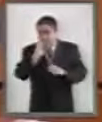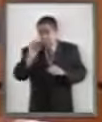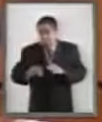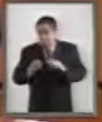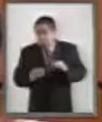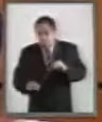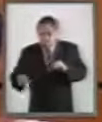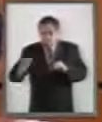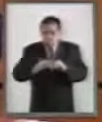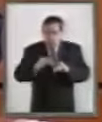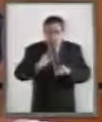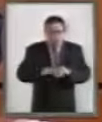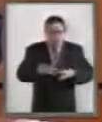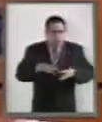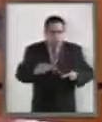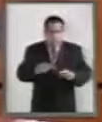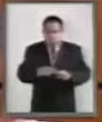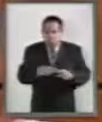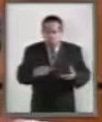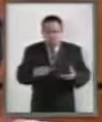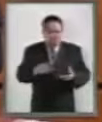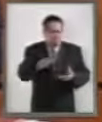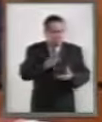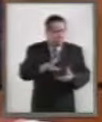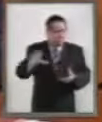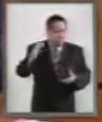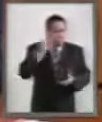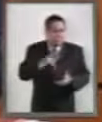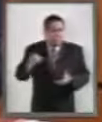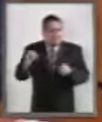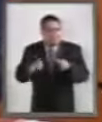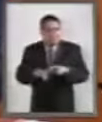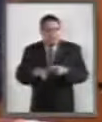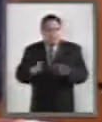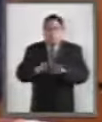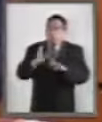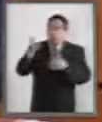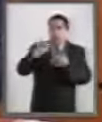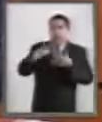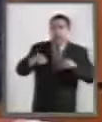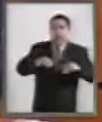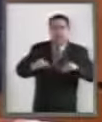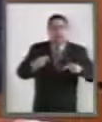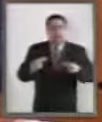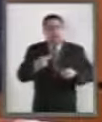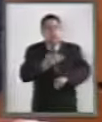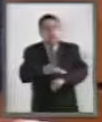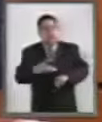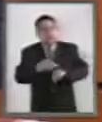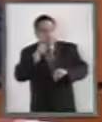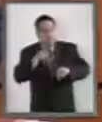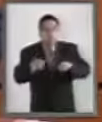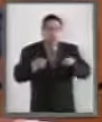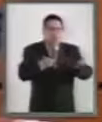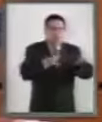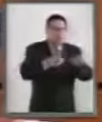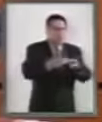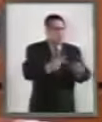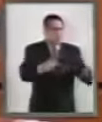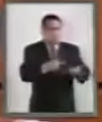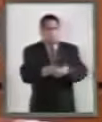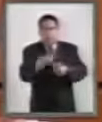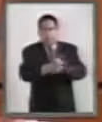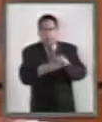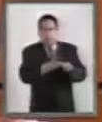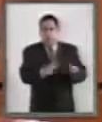230%, es en el eufemismo catalogado como operativos para la prevención y disuasión del delito